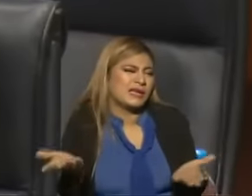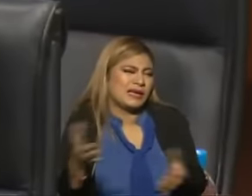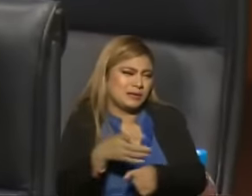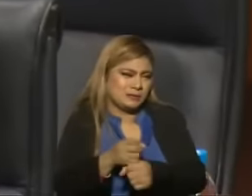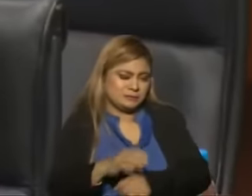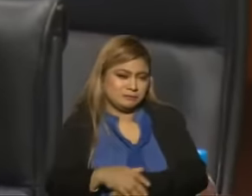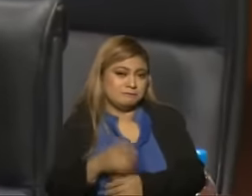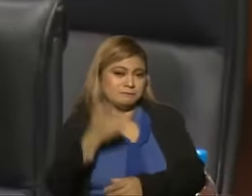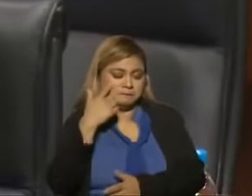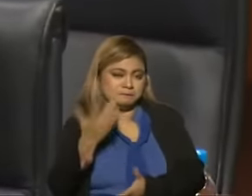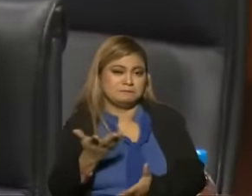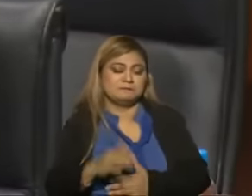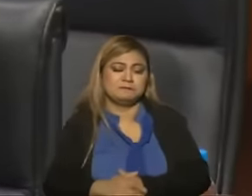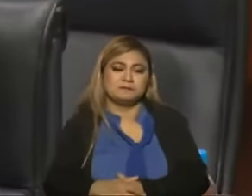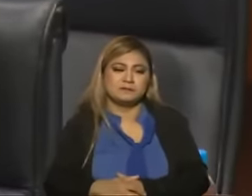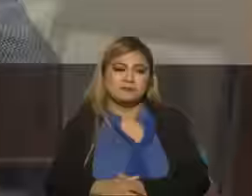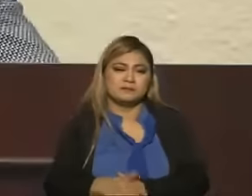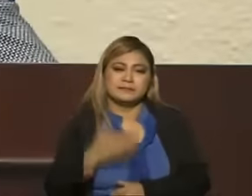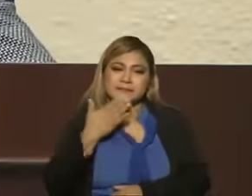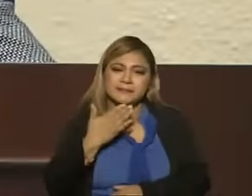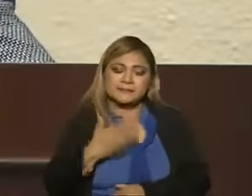Gracias.